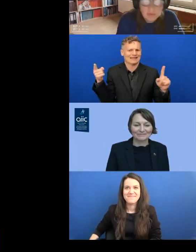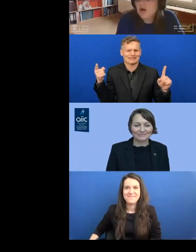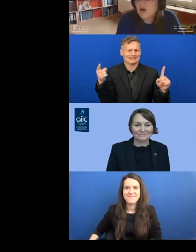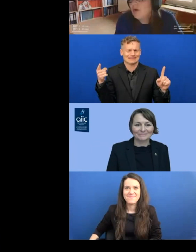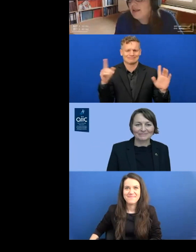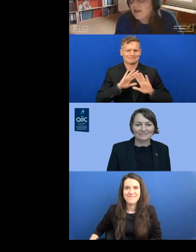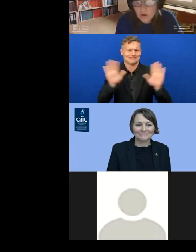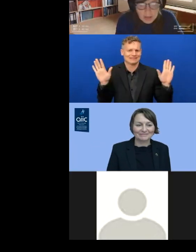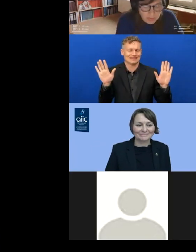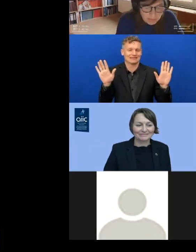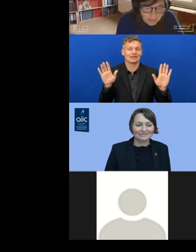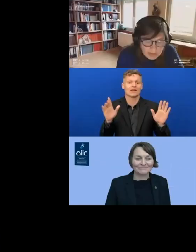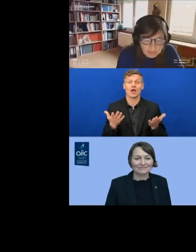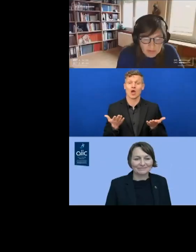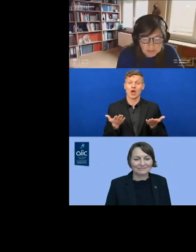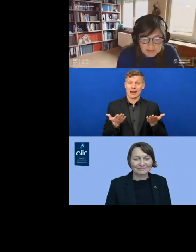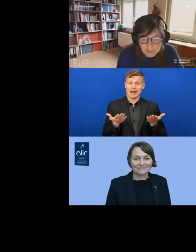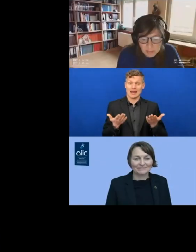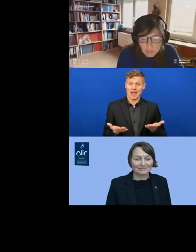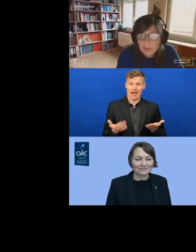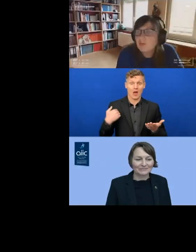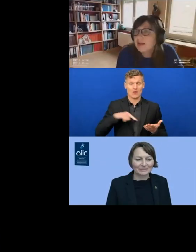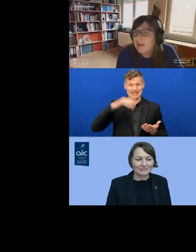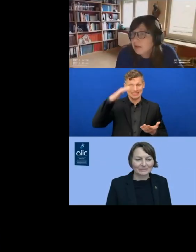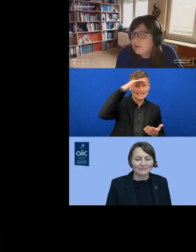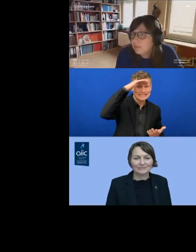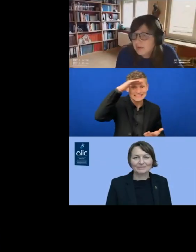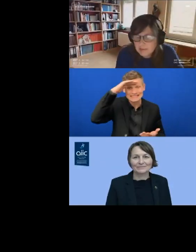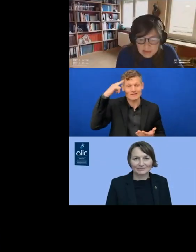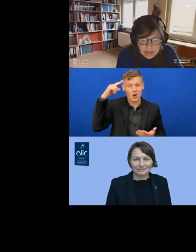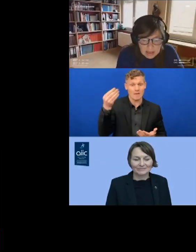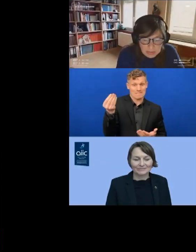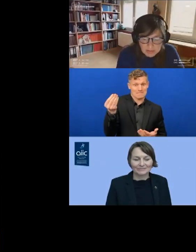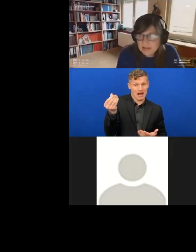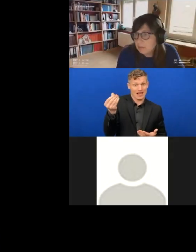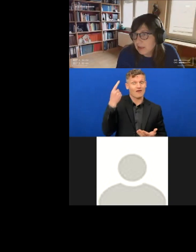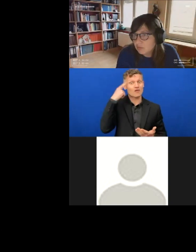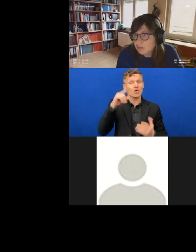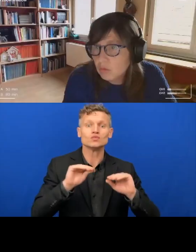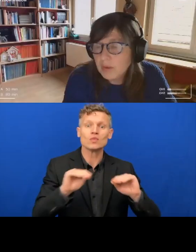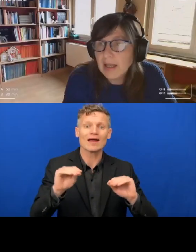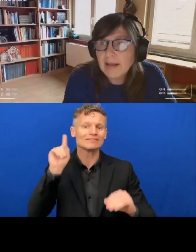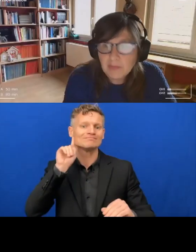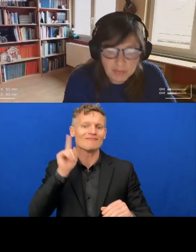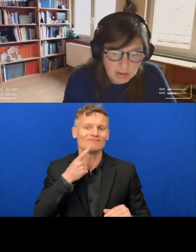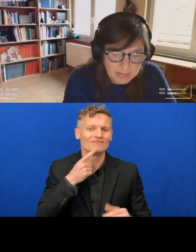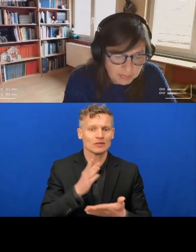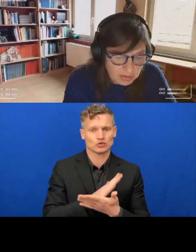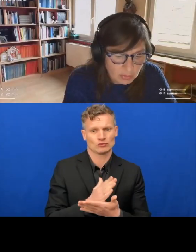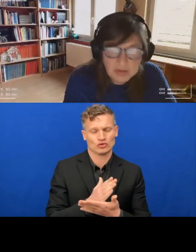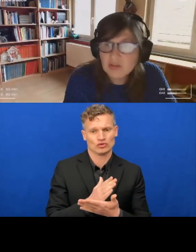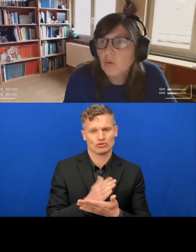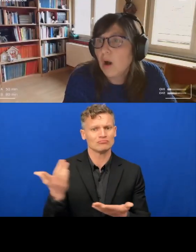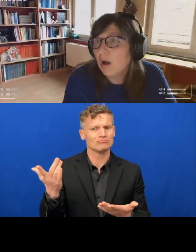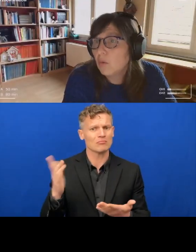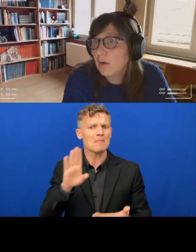oración más que quiero decir, y es decir que estamos buscando tener financiamiento para programas específicos para intérpretes